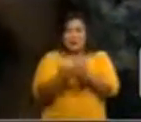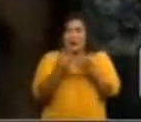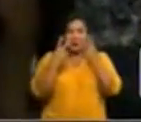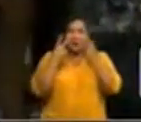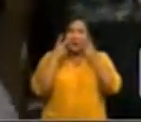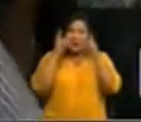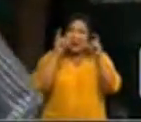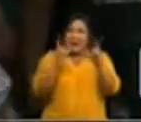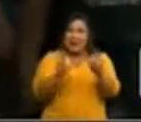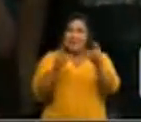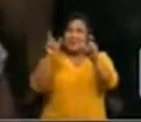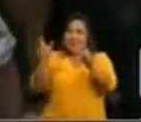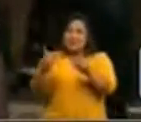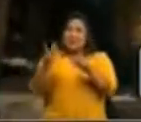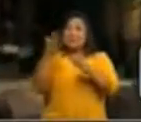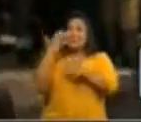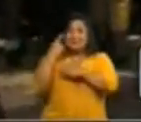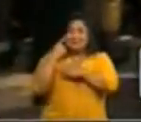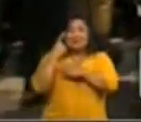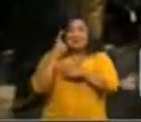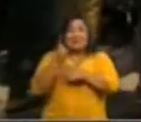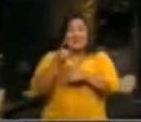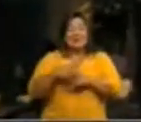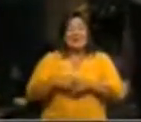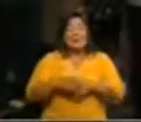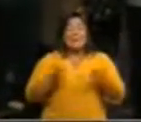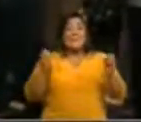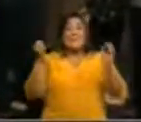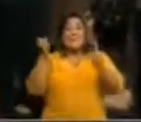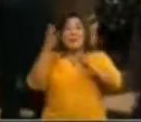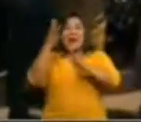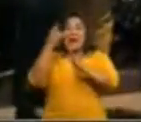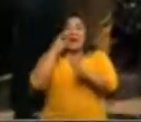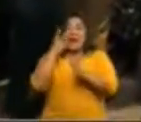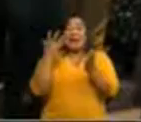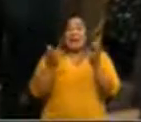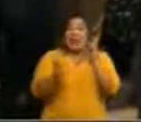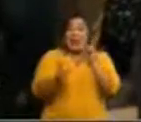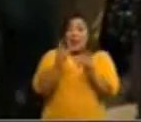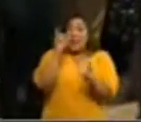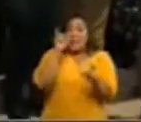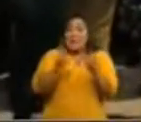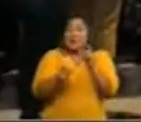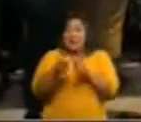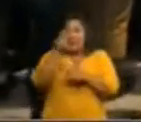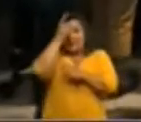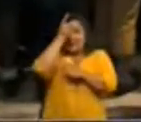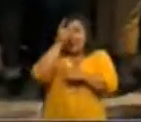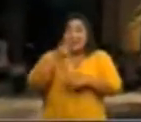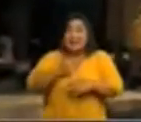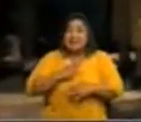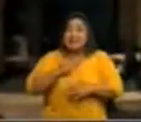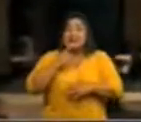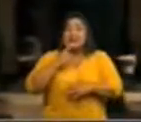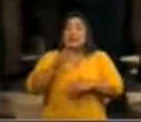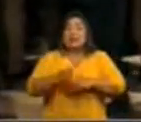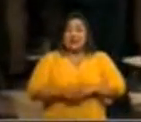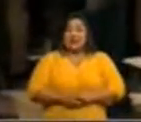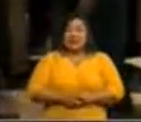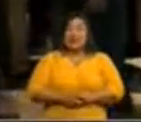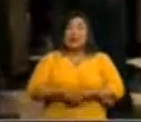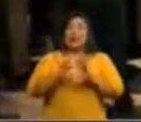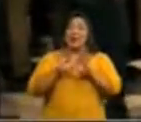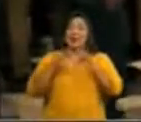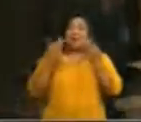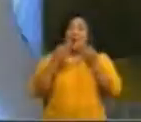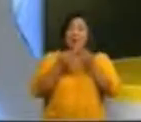asistentes. Esta es una noche mágica que los ciudadanos han decidido apostar para vivir en